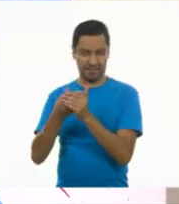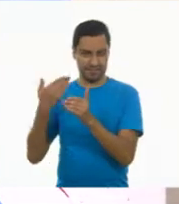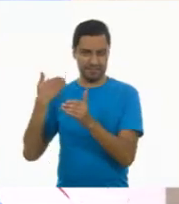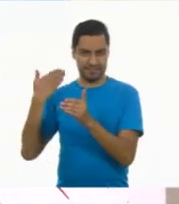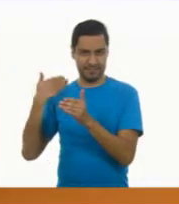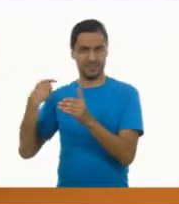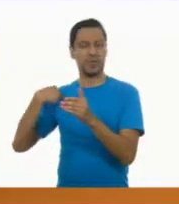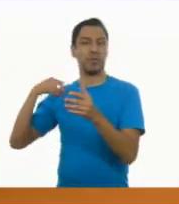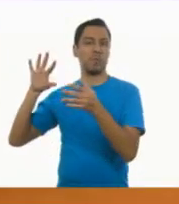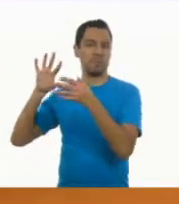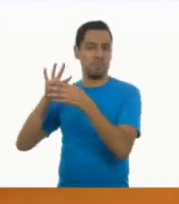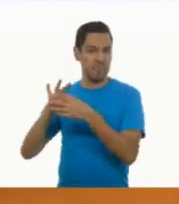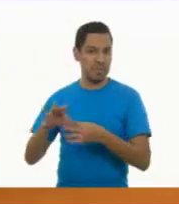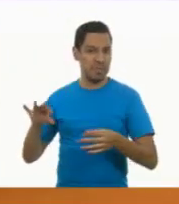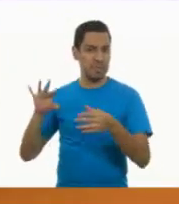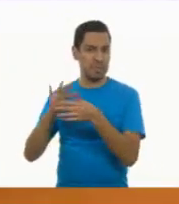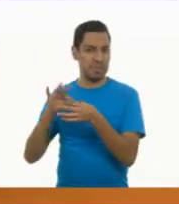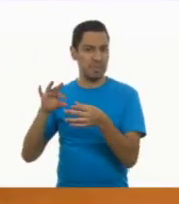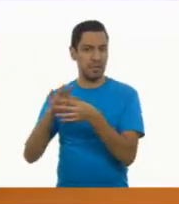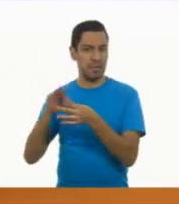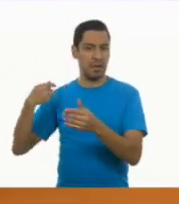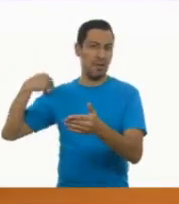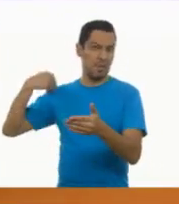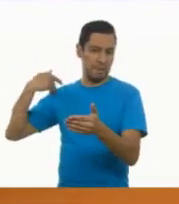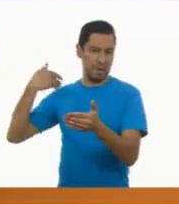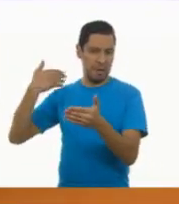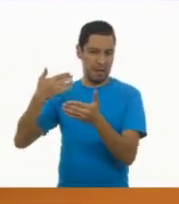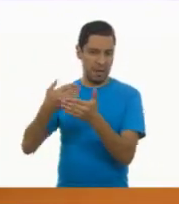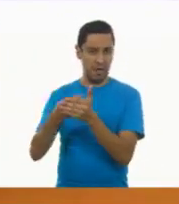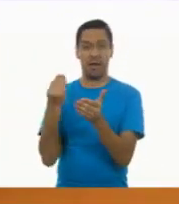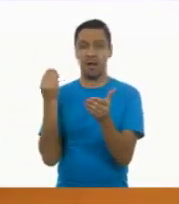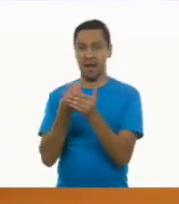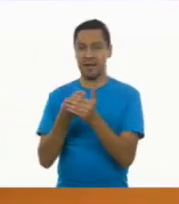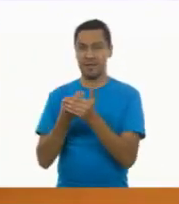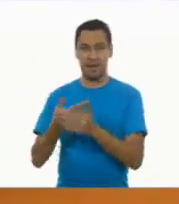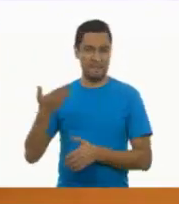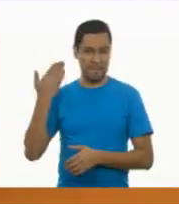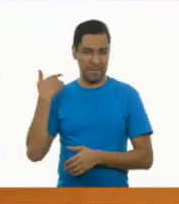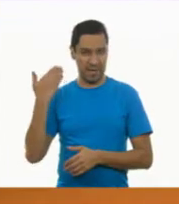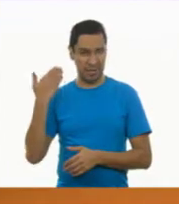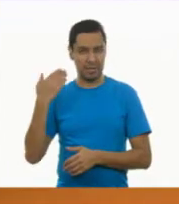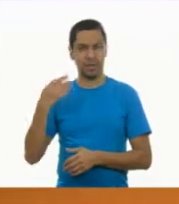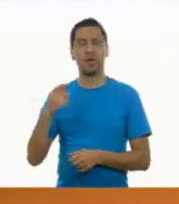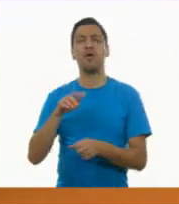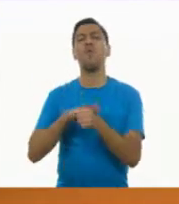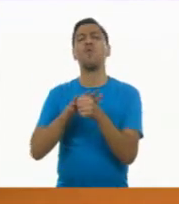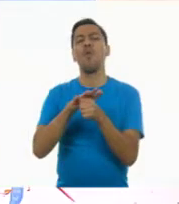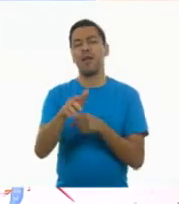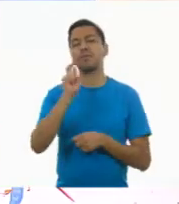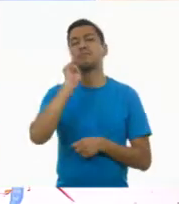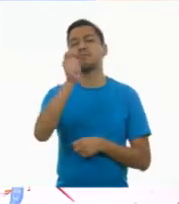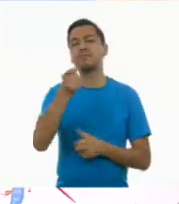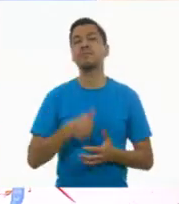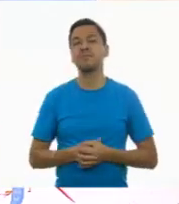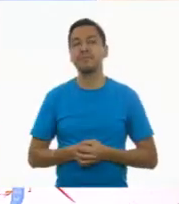ven ahí en su casa, ¿qué fue lo que trabajamos la sesión anterior? Pues,